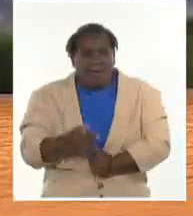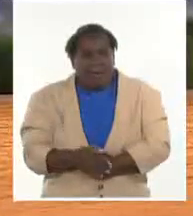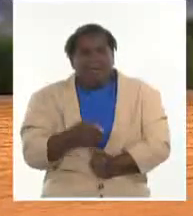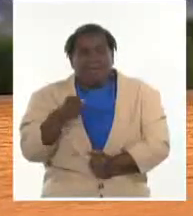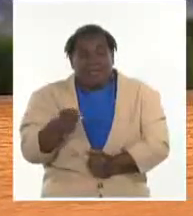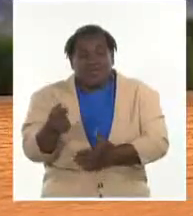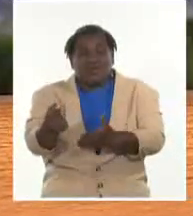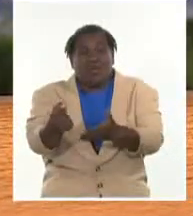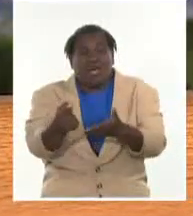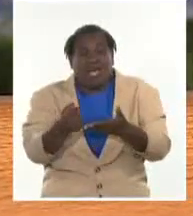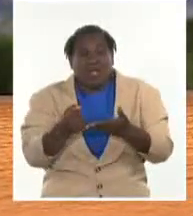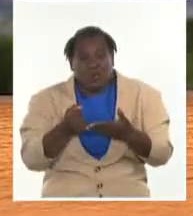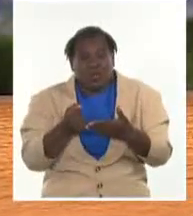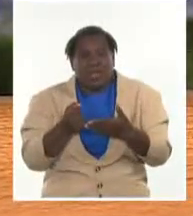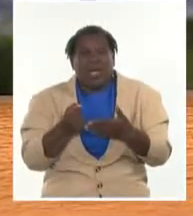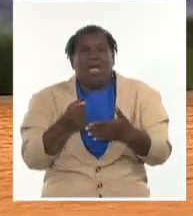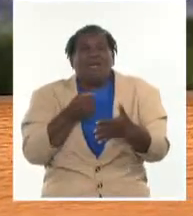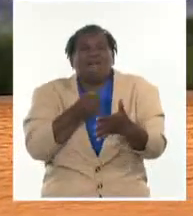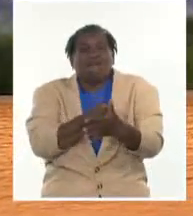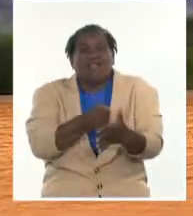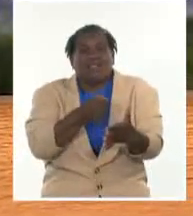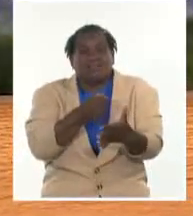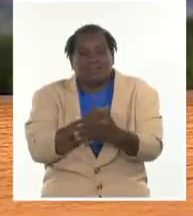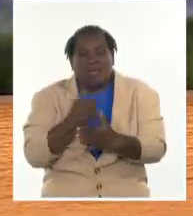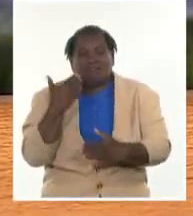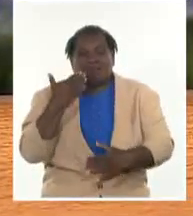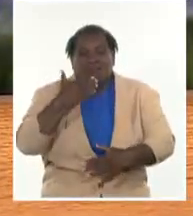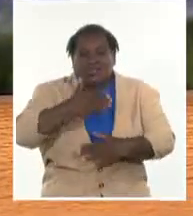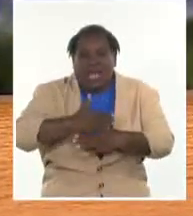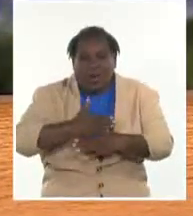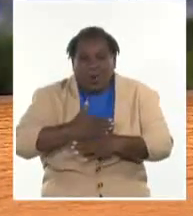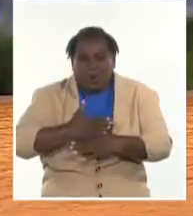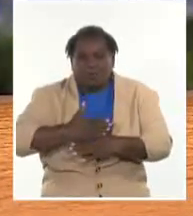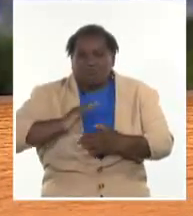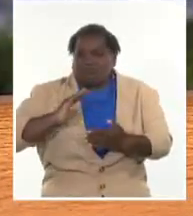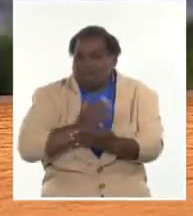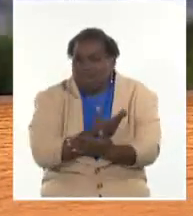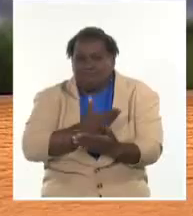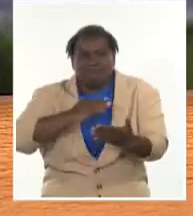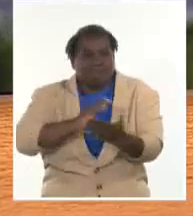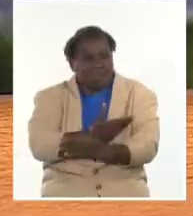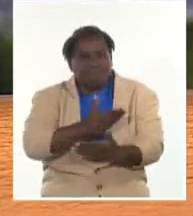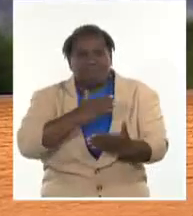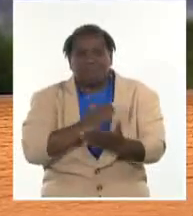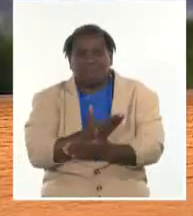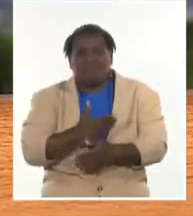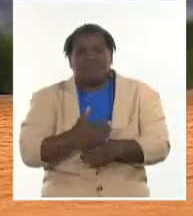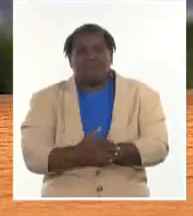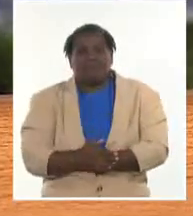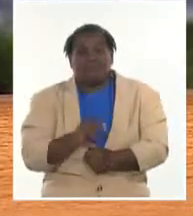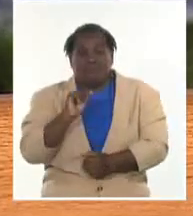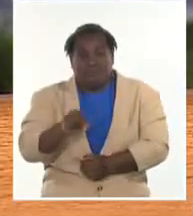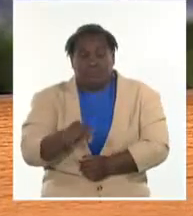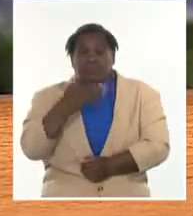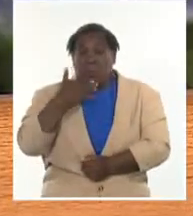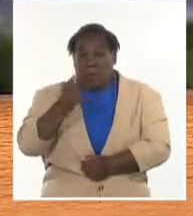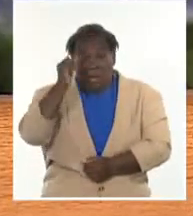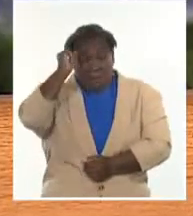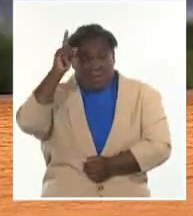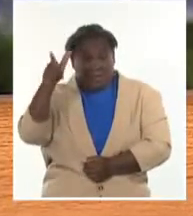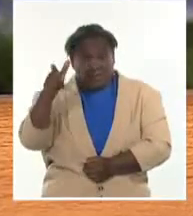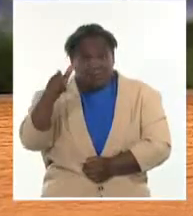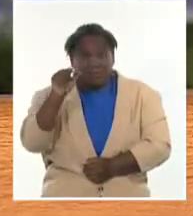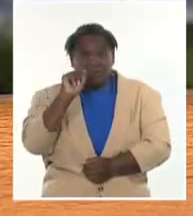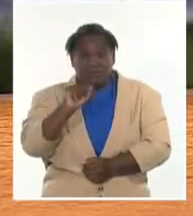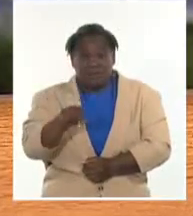afrontar cada obstáculo que surja en el camino. En el centro de esas buenas experiencias